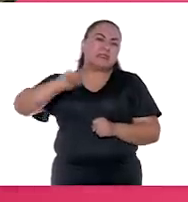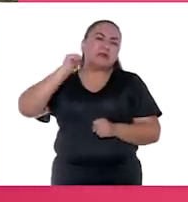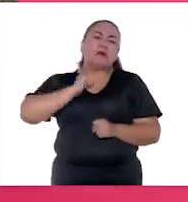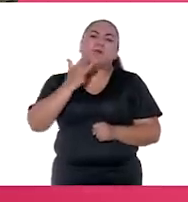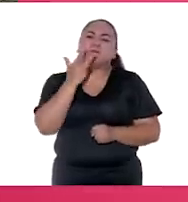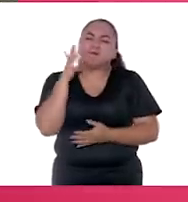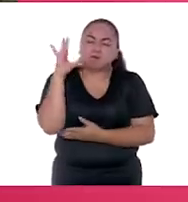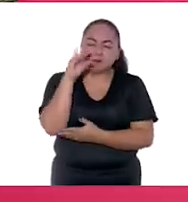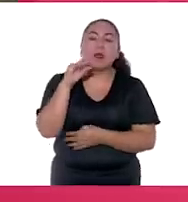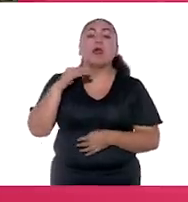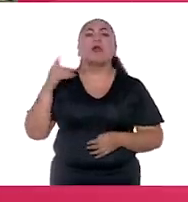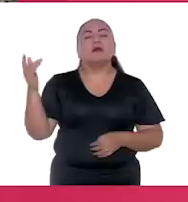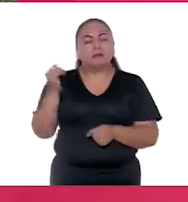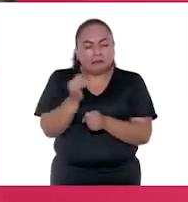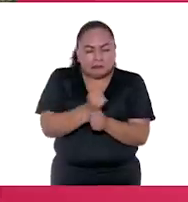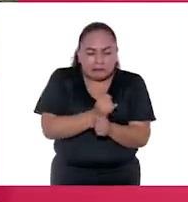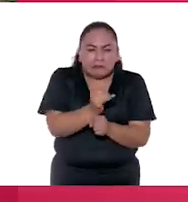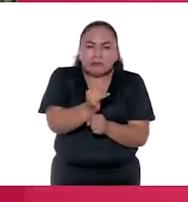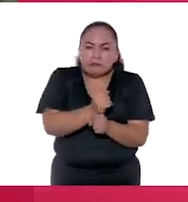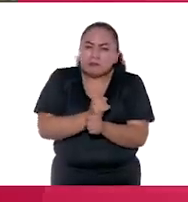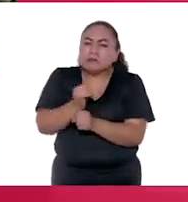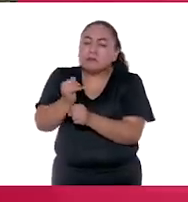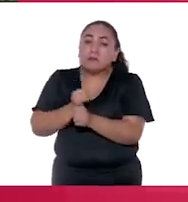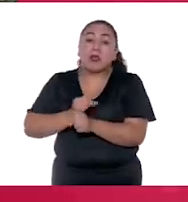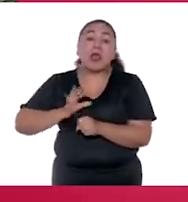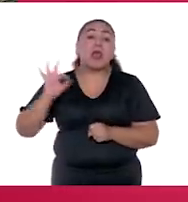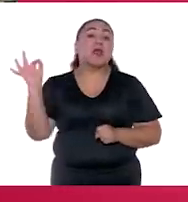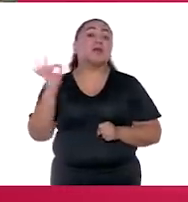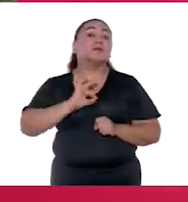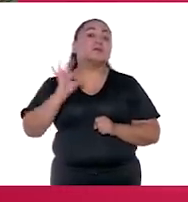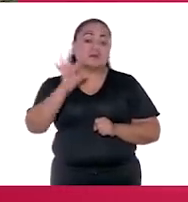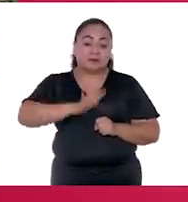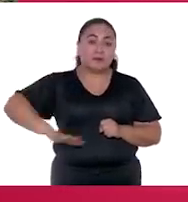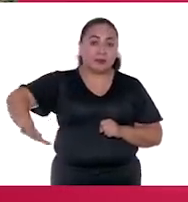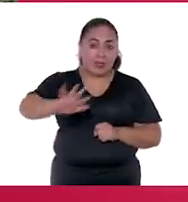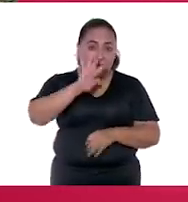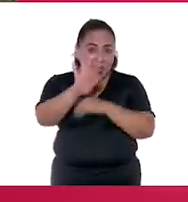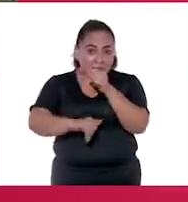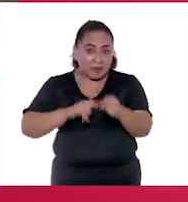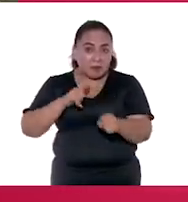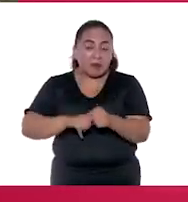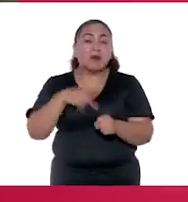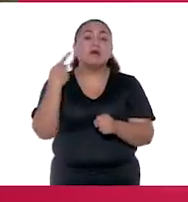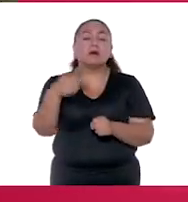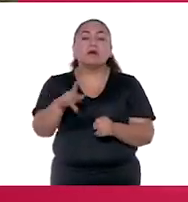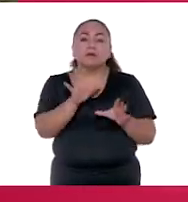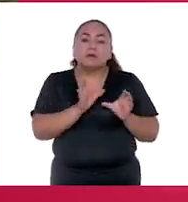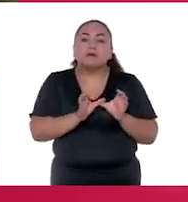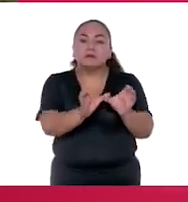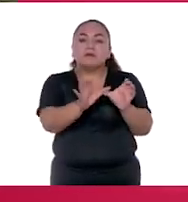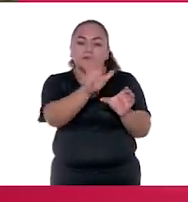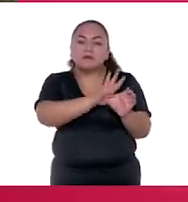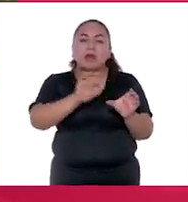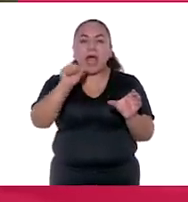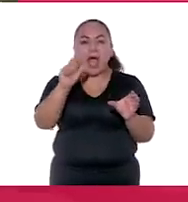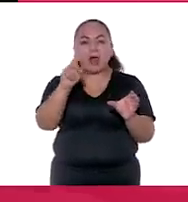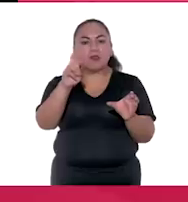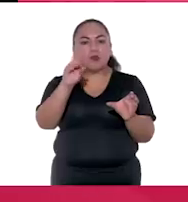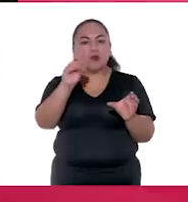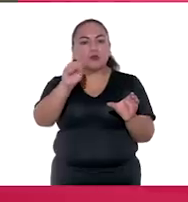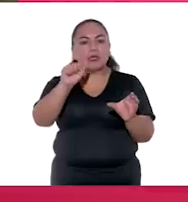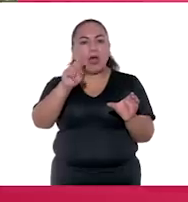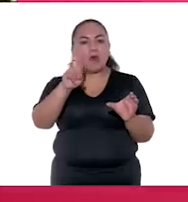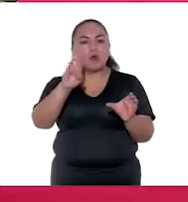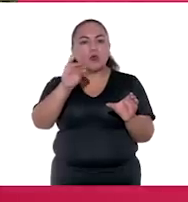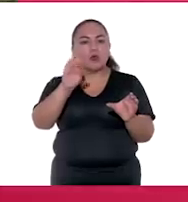Por lo que se ha investigado, es probable que la gran mayoría de estos animales fueran de la familia de los hadrosaurios, que tenían